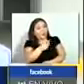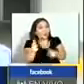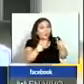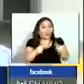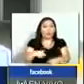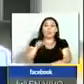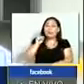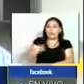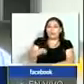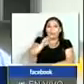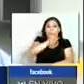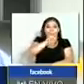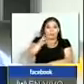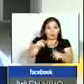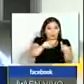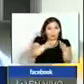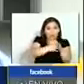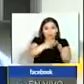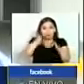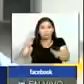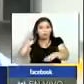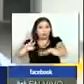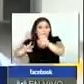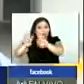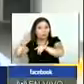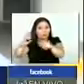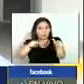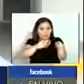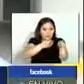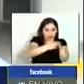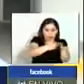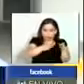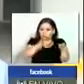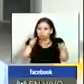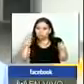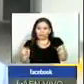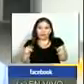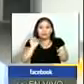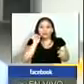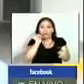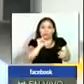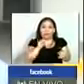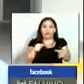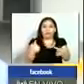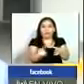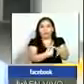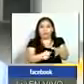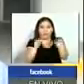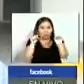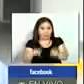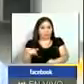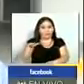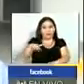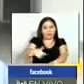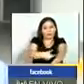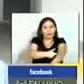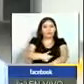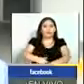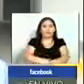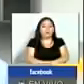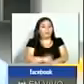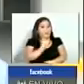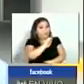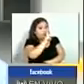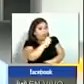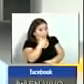22 años a 82 años es el rango de edades en las cuales los pacientes estuvieron acá ingresados. ¿Se requirieron